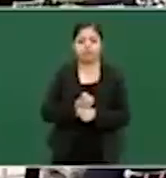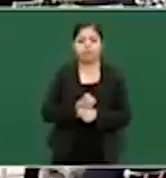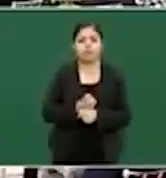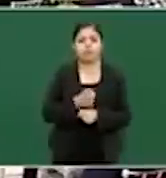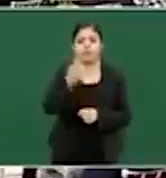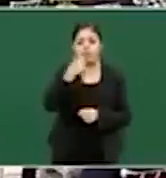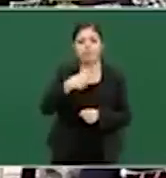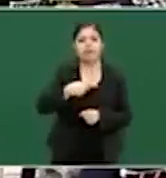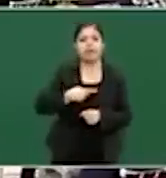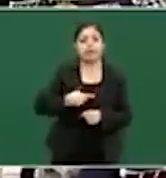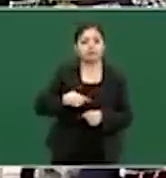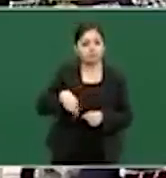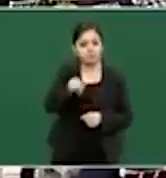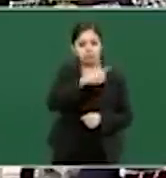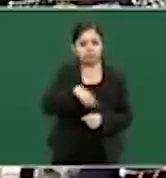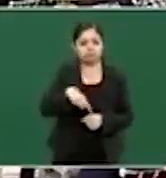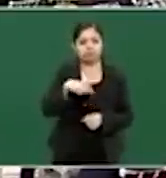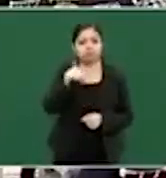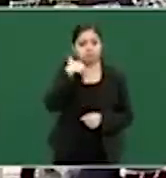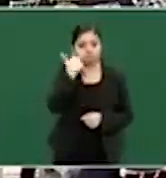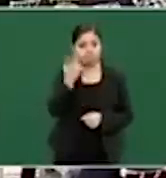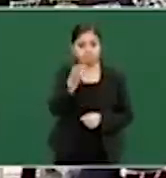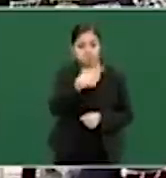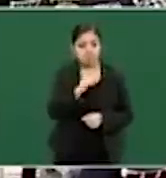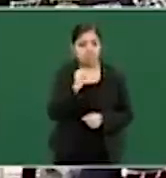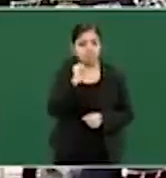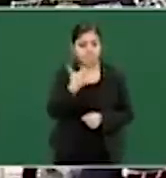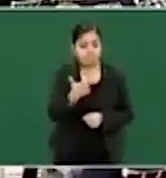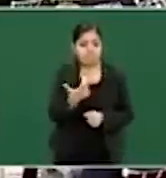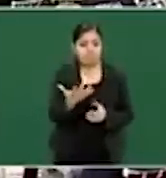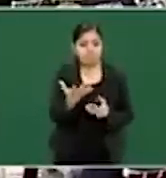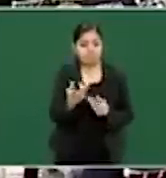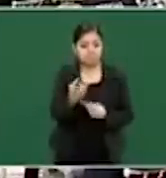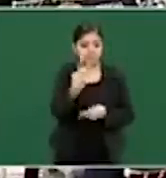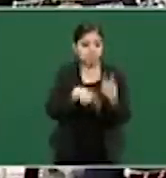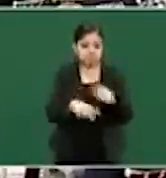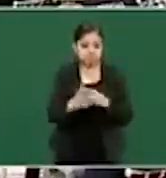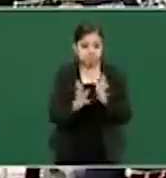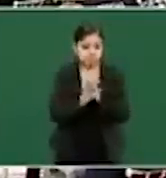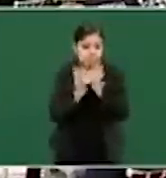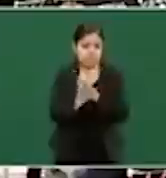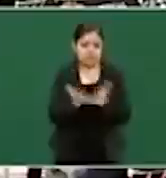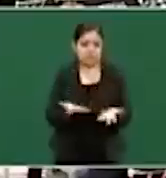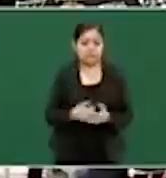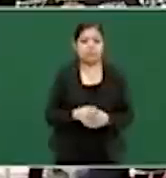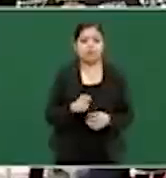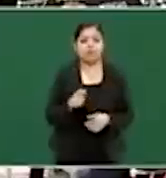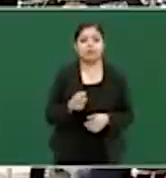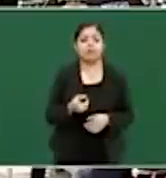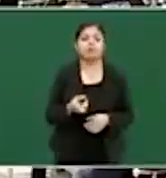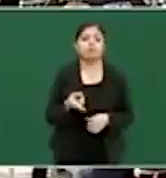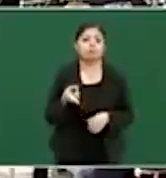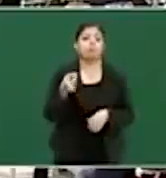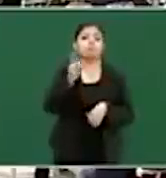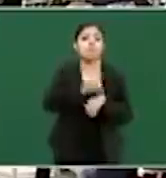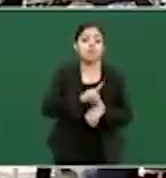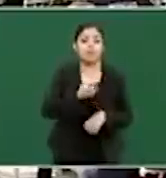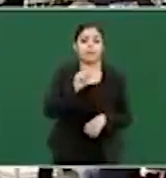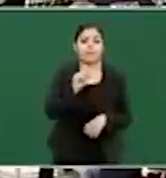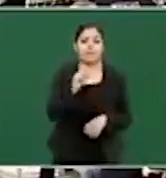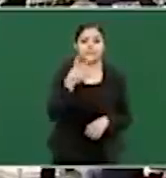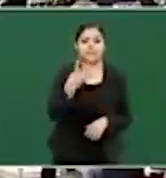a participar en esta feria. Esta actividad se va a desarrollar el día 24 de abril